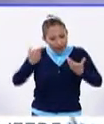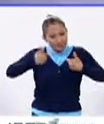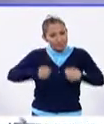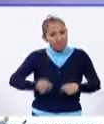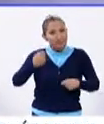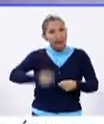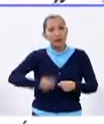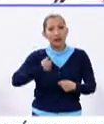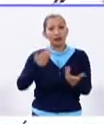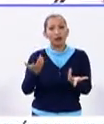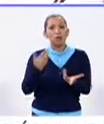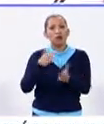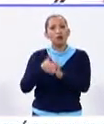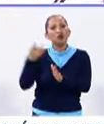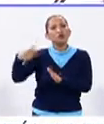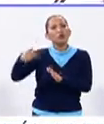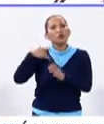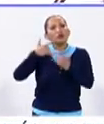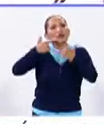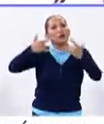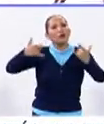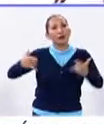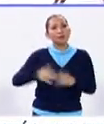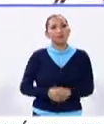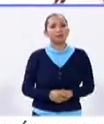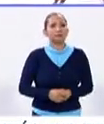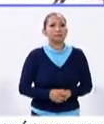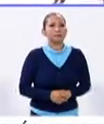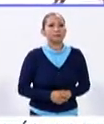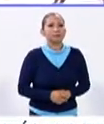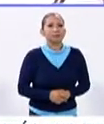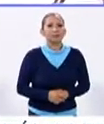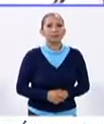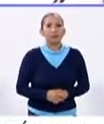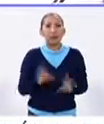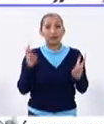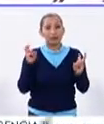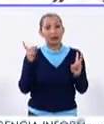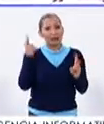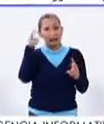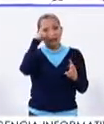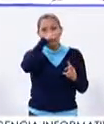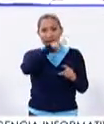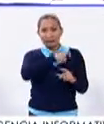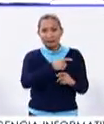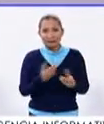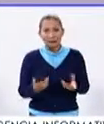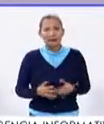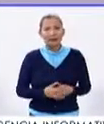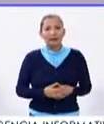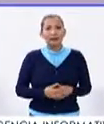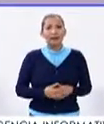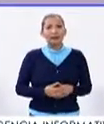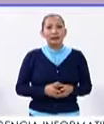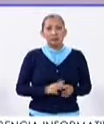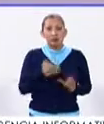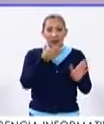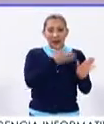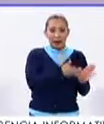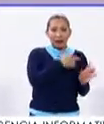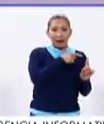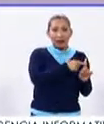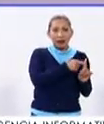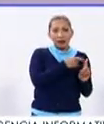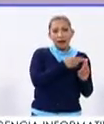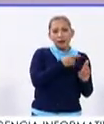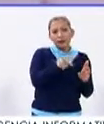términos más coloquiales, de la construcción de su propia historia. Claro. Es un tema polémico, ¿no? Porque, pues por un lado, hasta